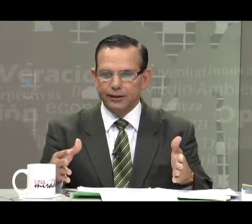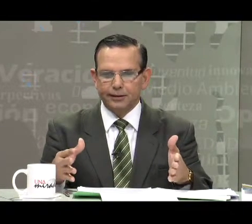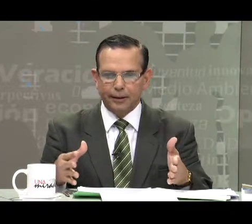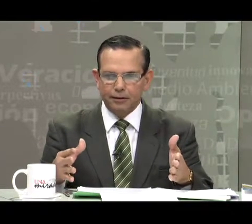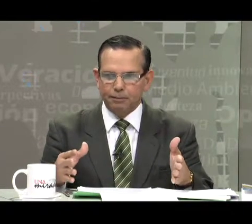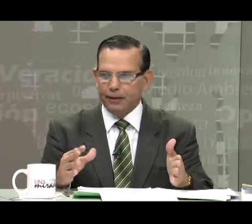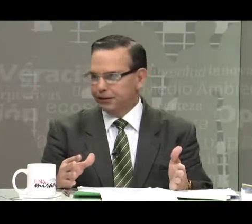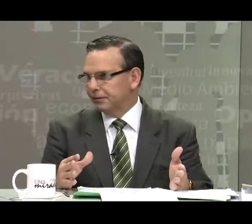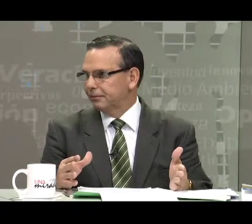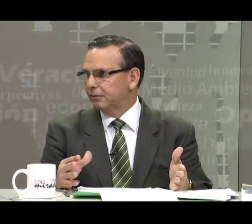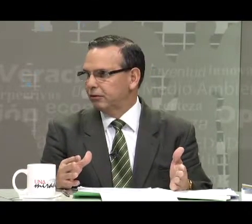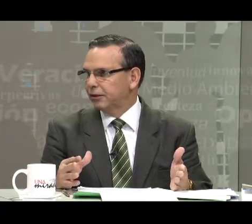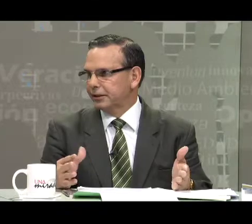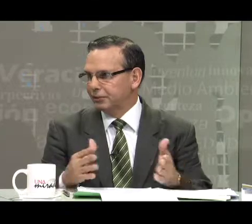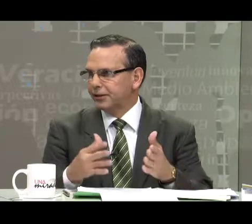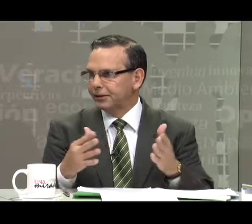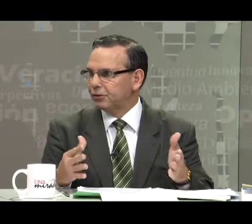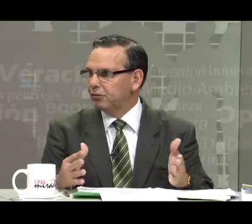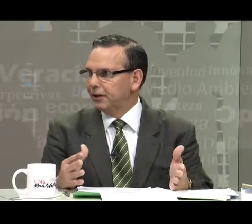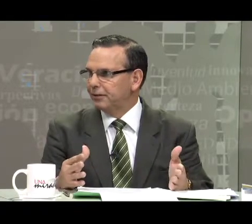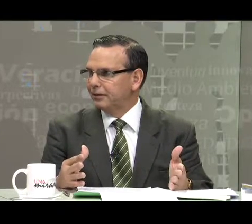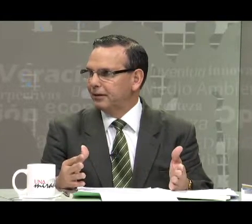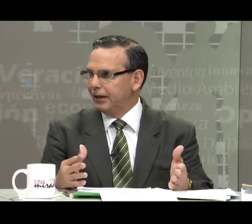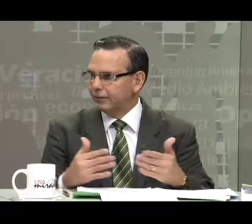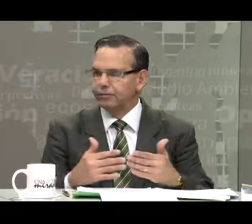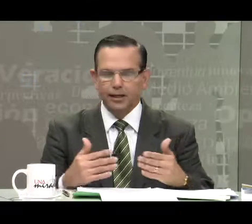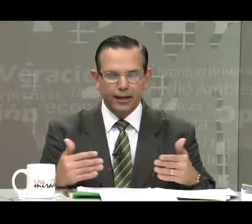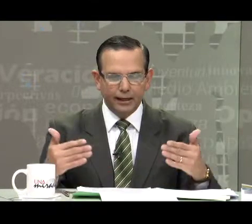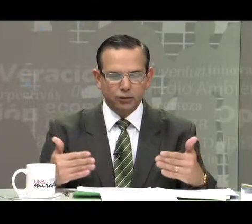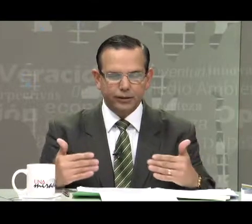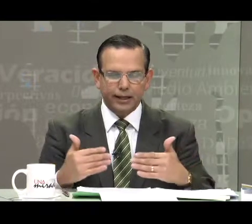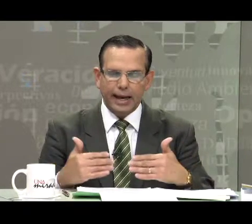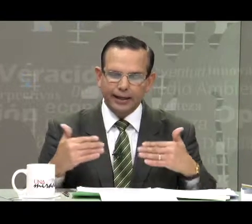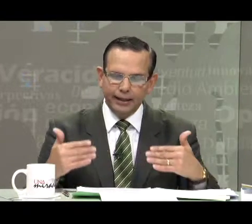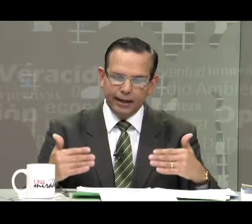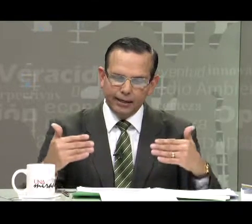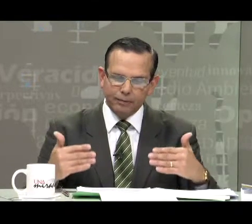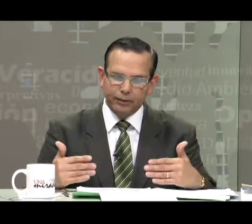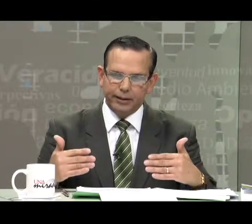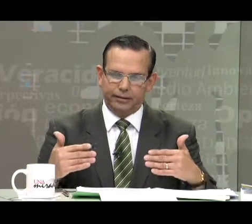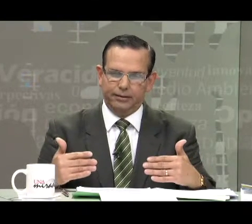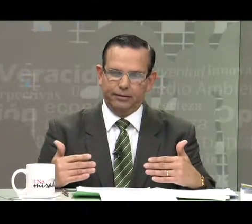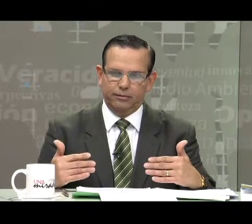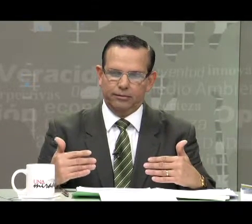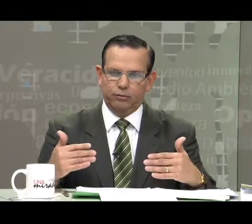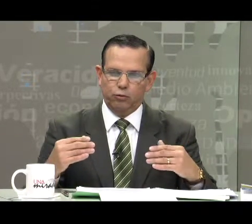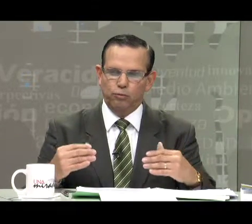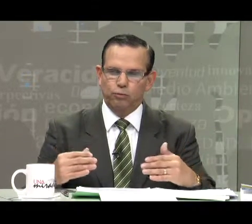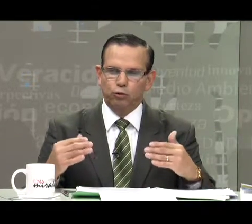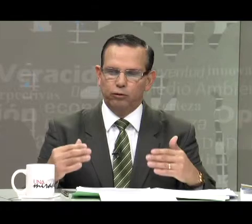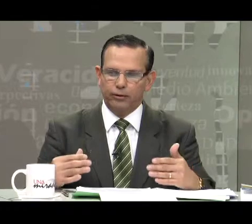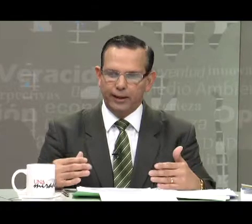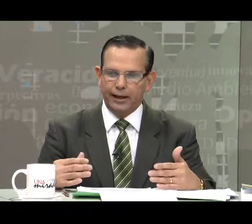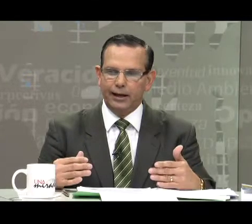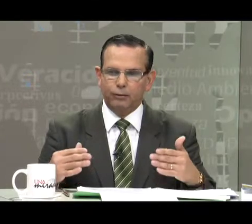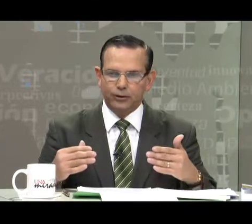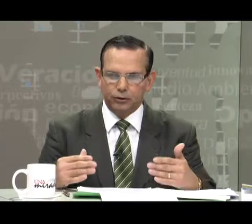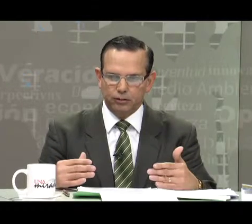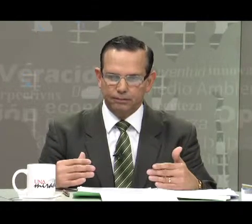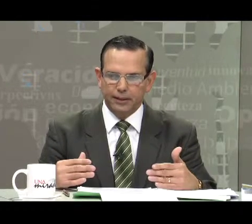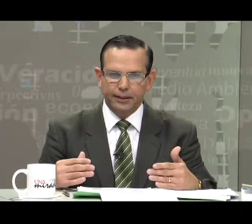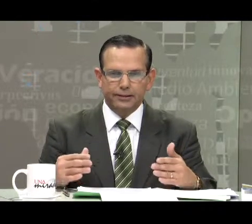desarme. Entonces, hay que aumentar esa capacidad de seguir hablando de desarme, con propiedad de desarme, pero